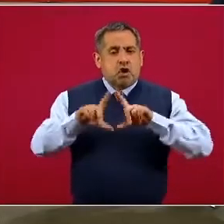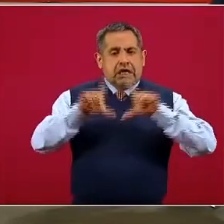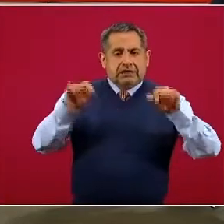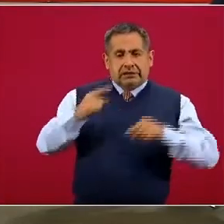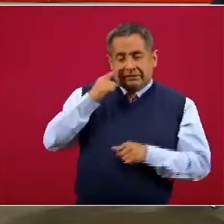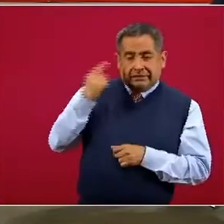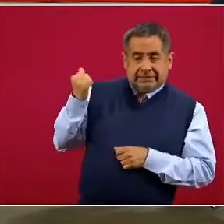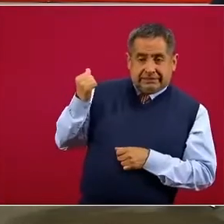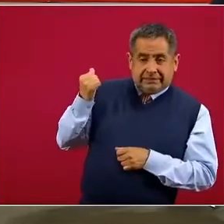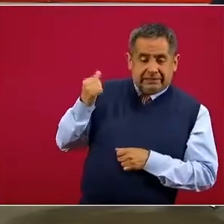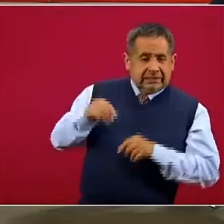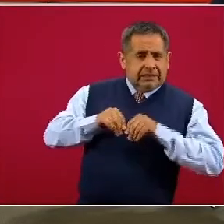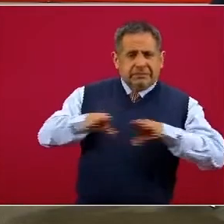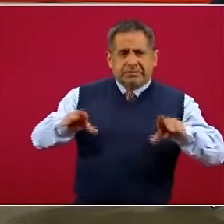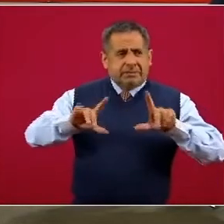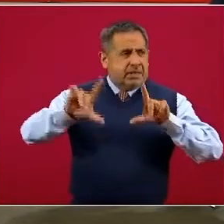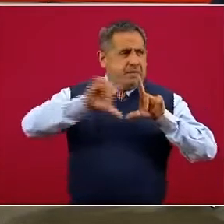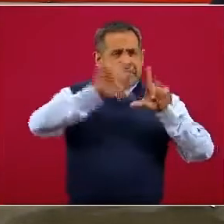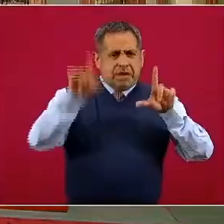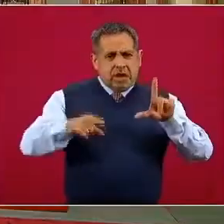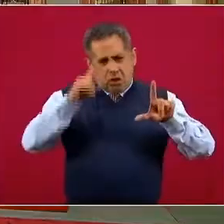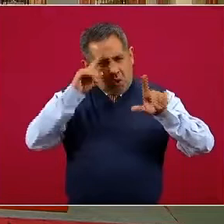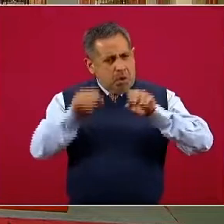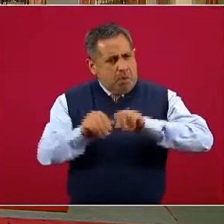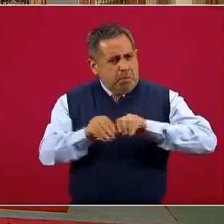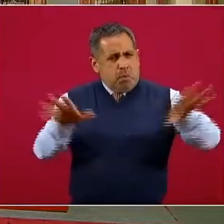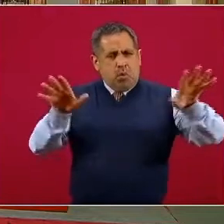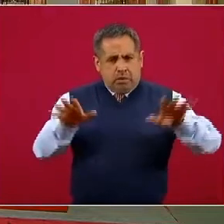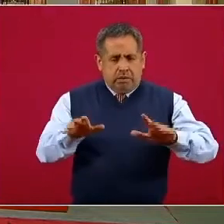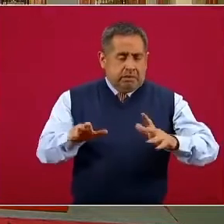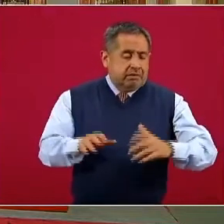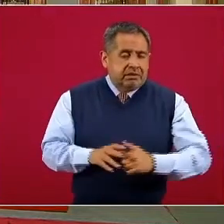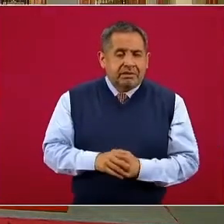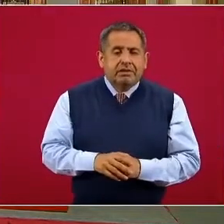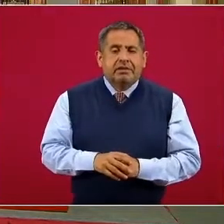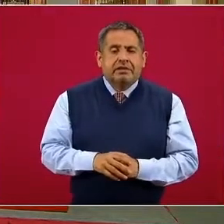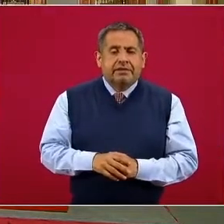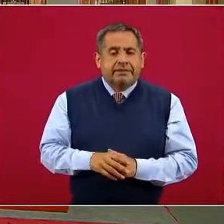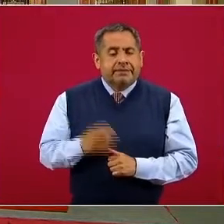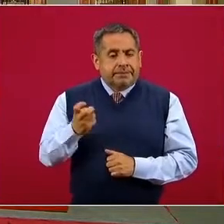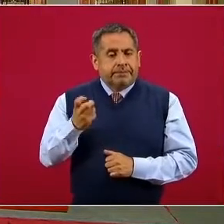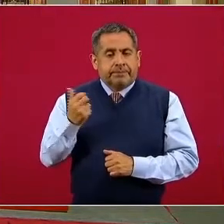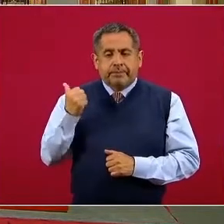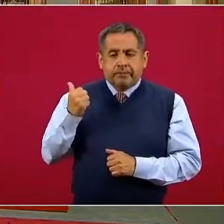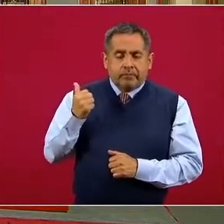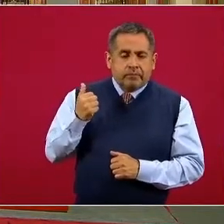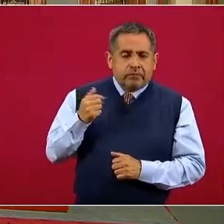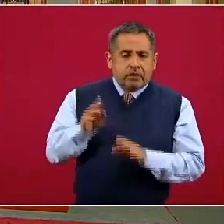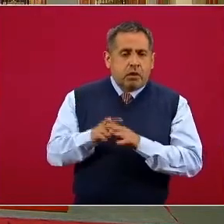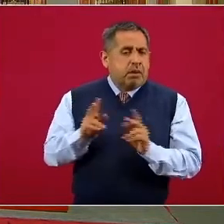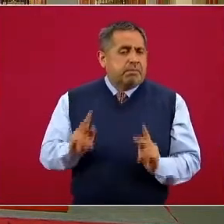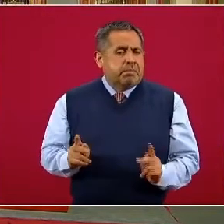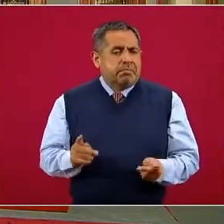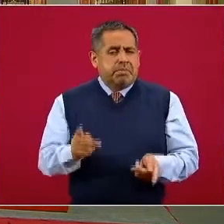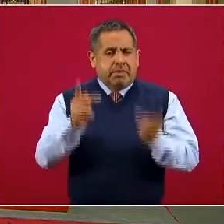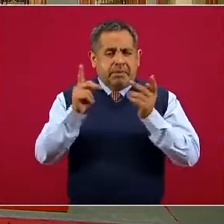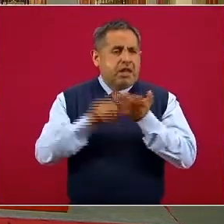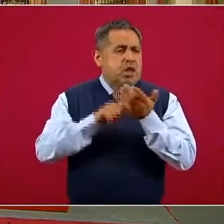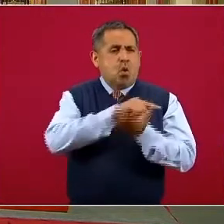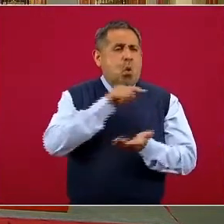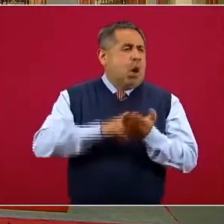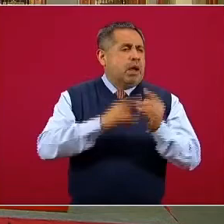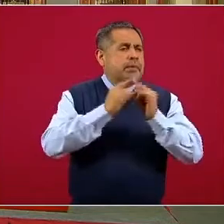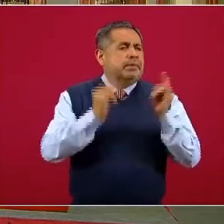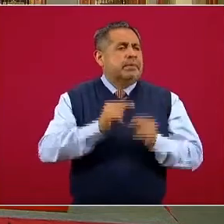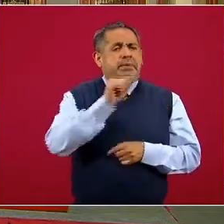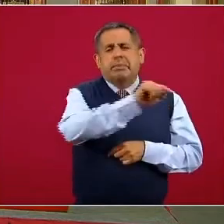fueron distribuidos en toda la República Mexicana. Y fueron vendidos en los expendios